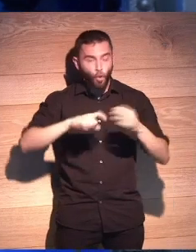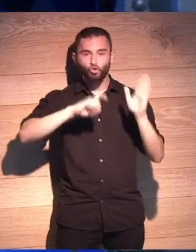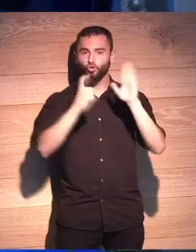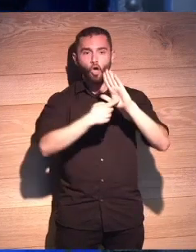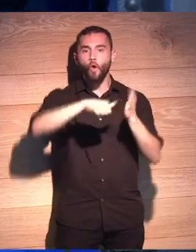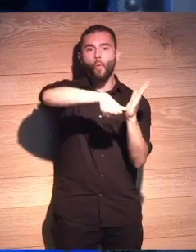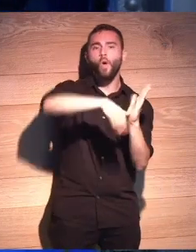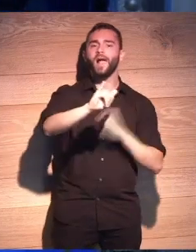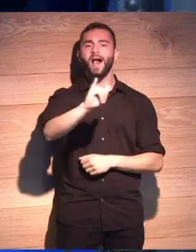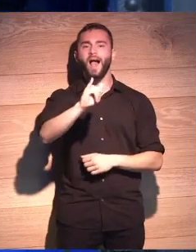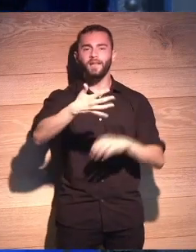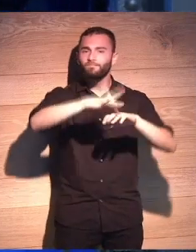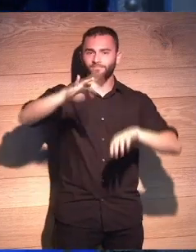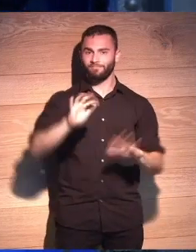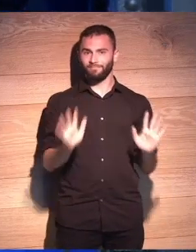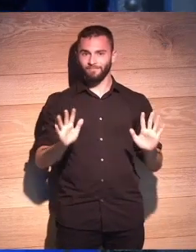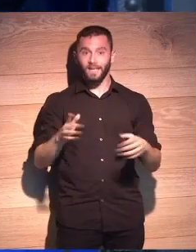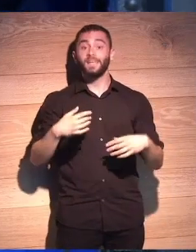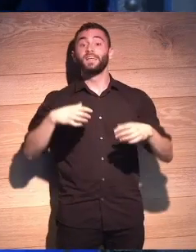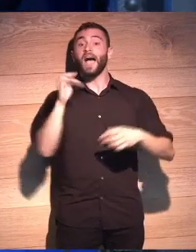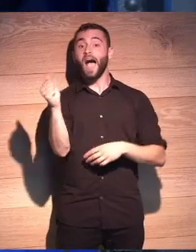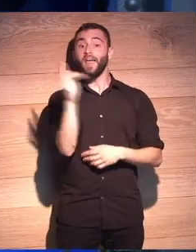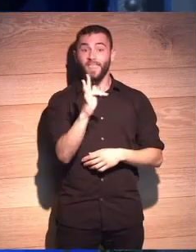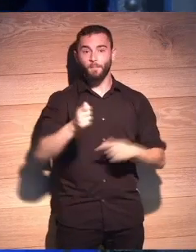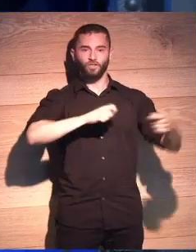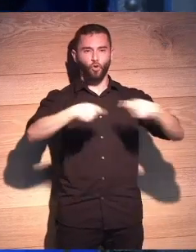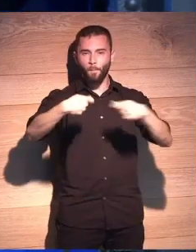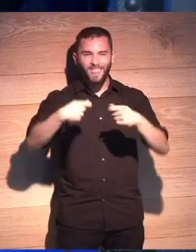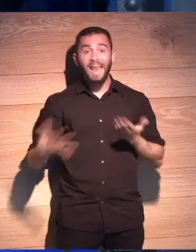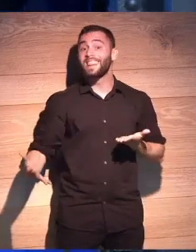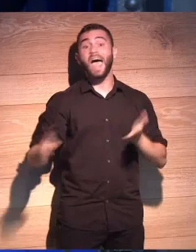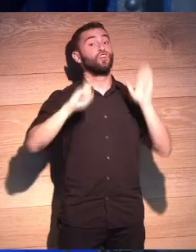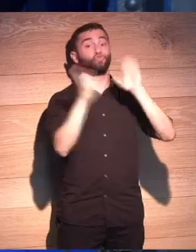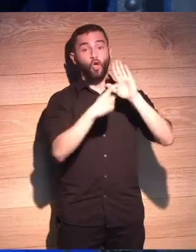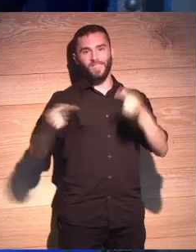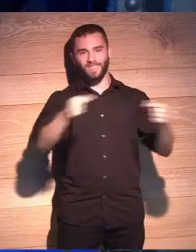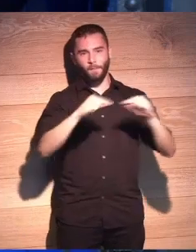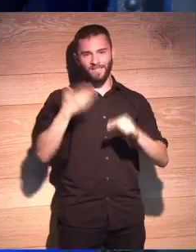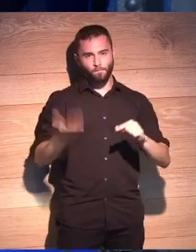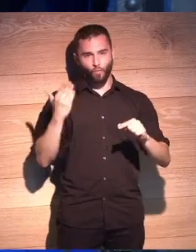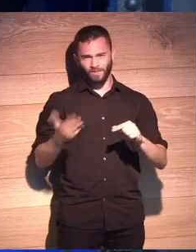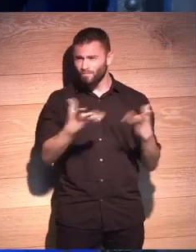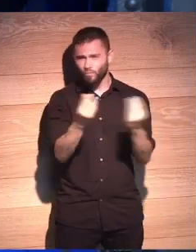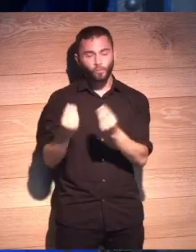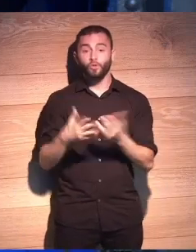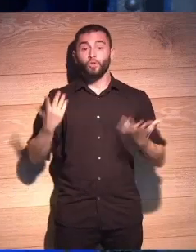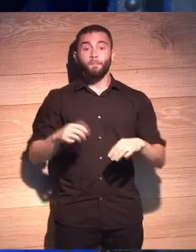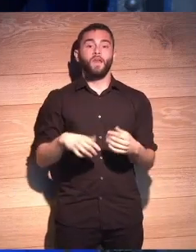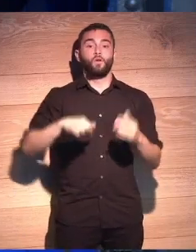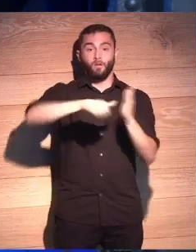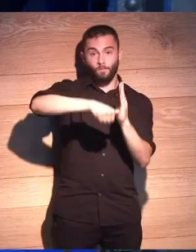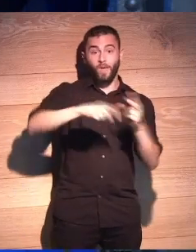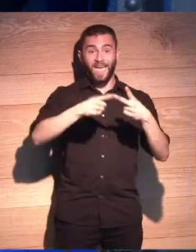y además todo se comercializa. Y aquí se abren inmensos debates que son importantísimos. Pero lo importante es que nuestra huella